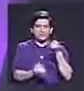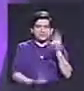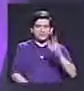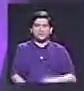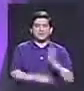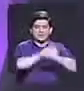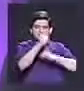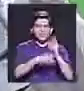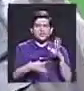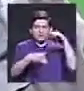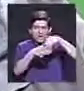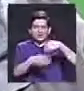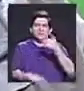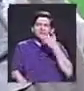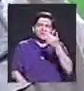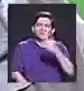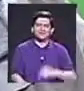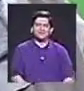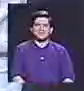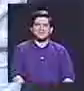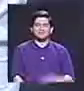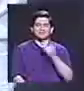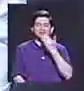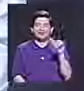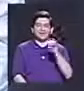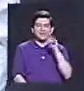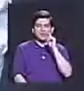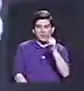verdad inclusivo. Muchas gracias. Muchas gracias. Muchas